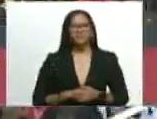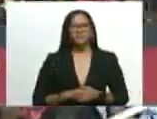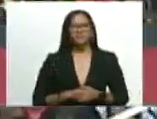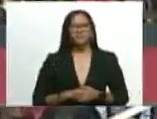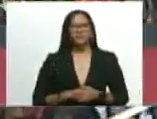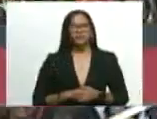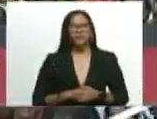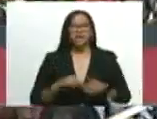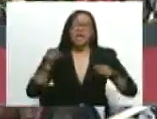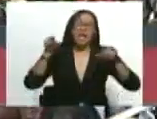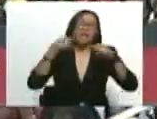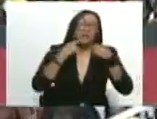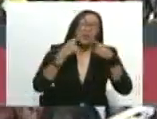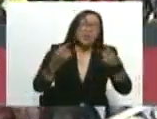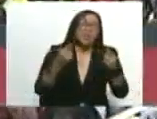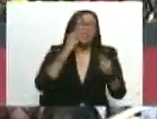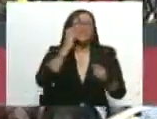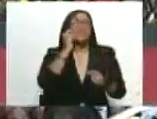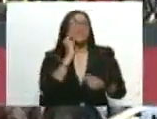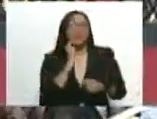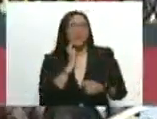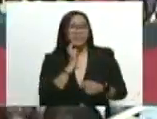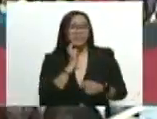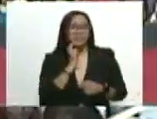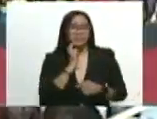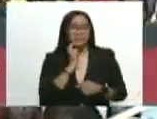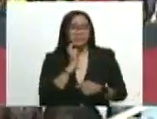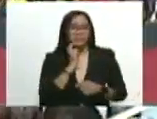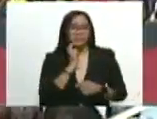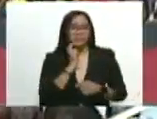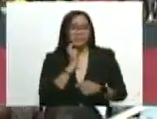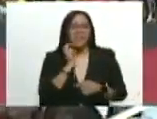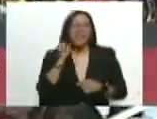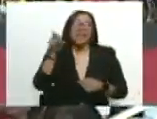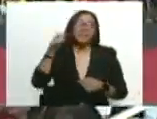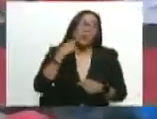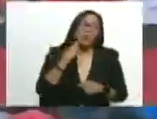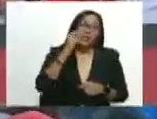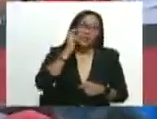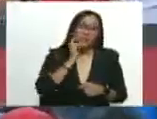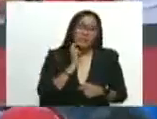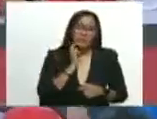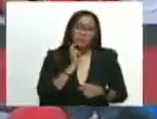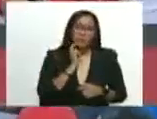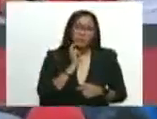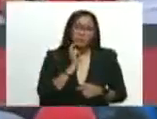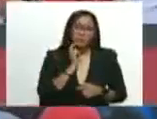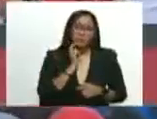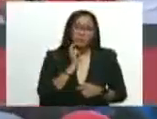eso es lo que dice el fascismo eso es lo que dice el fascismo